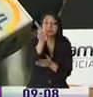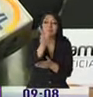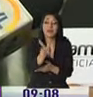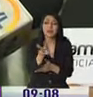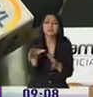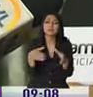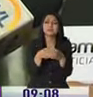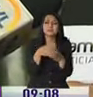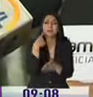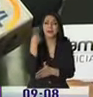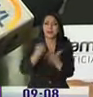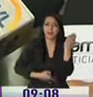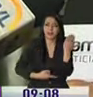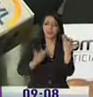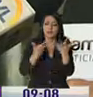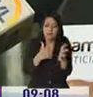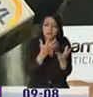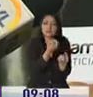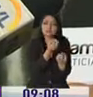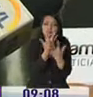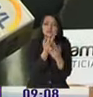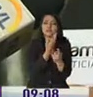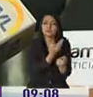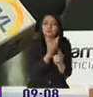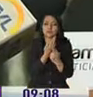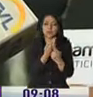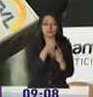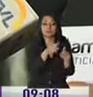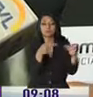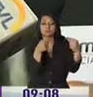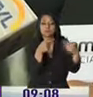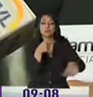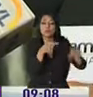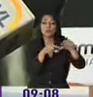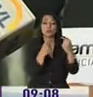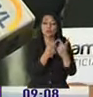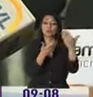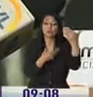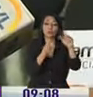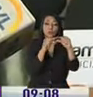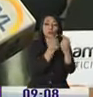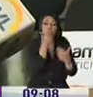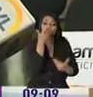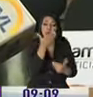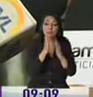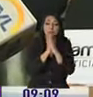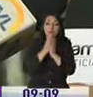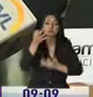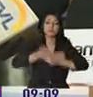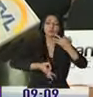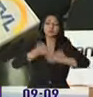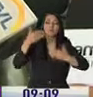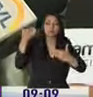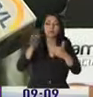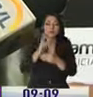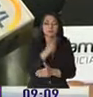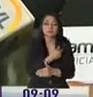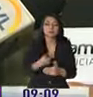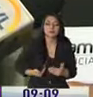muy probablemente ya conozcamos la petición de juicio político que han planteado algunas bancadas en contra del